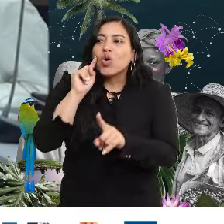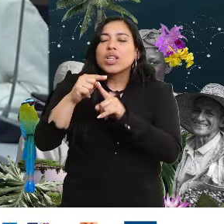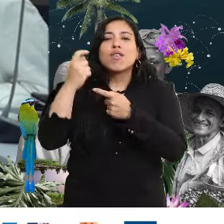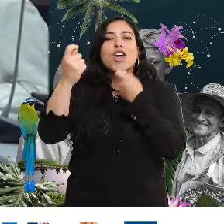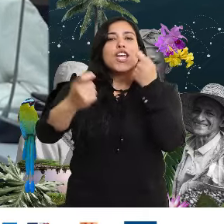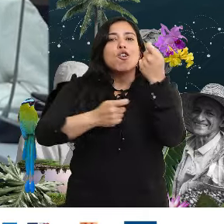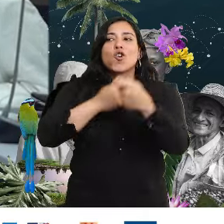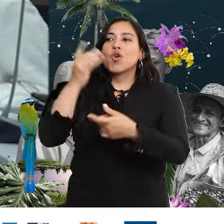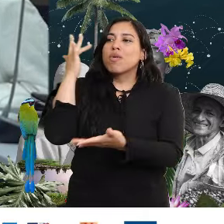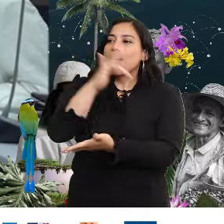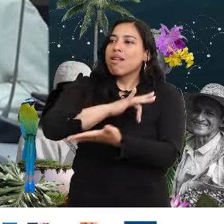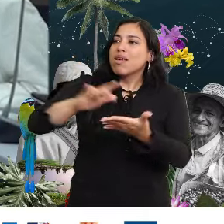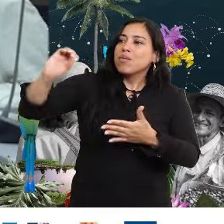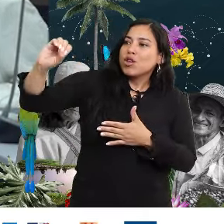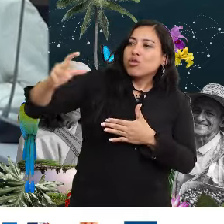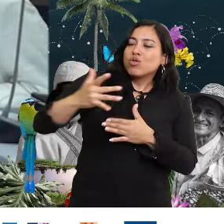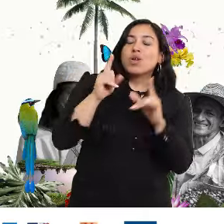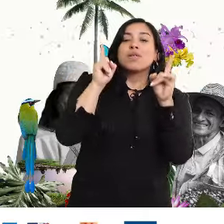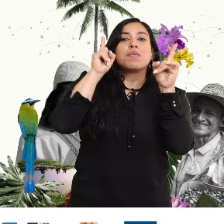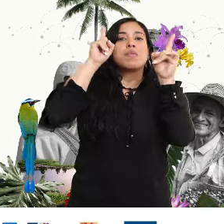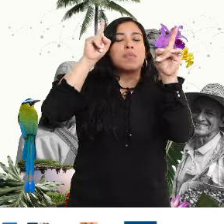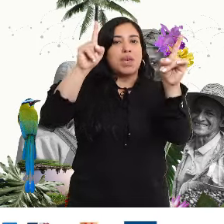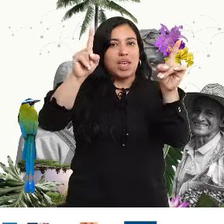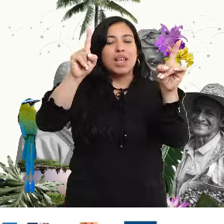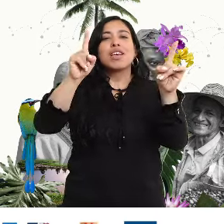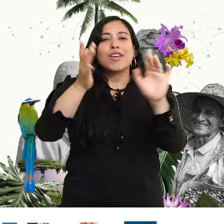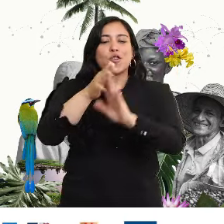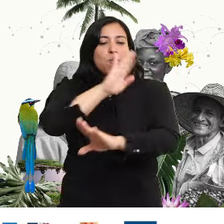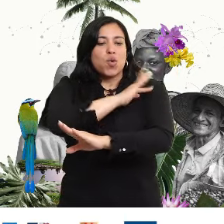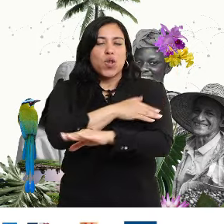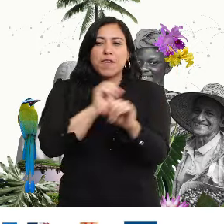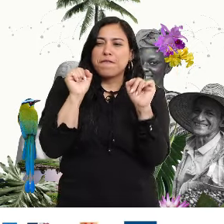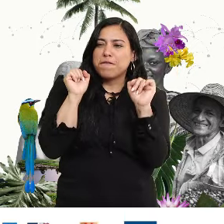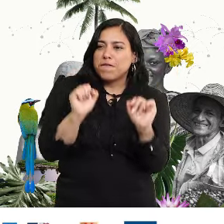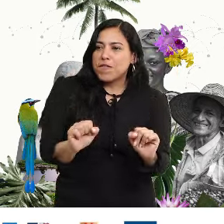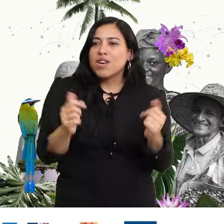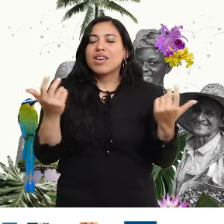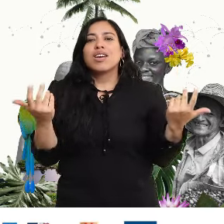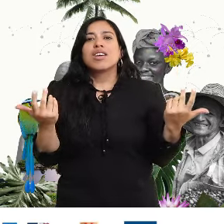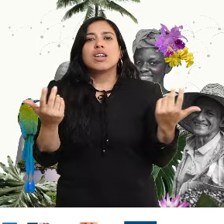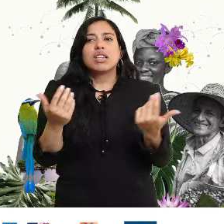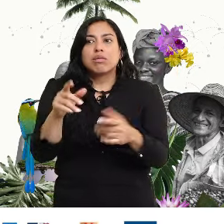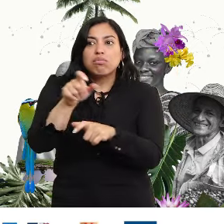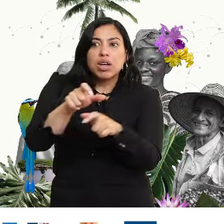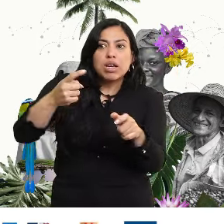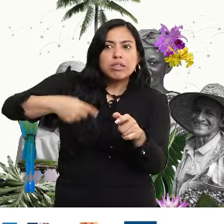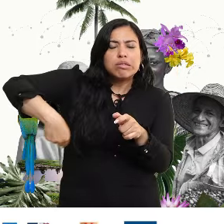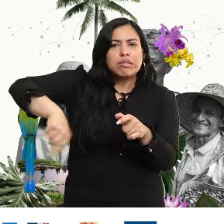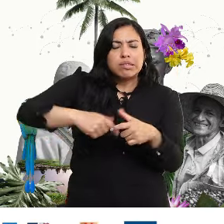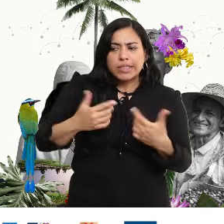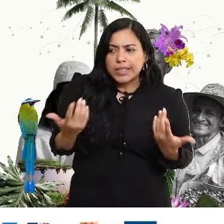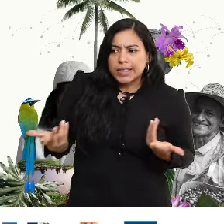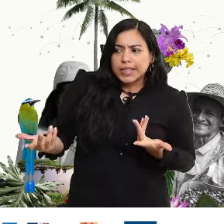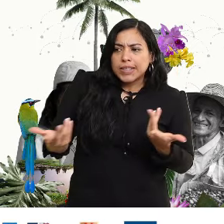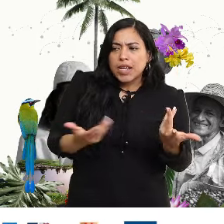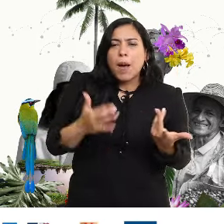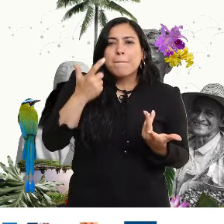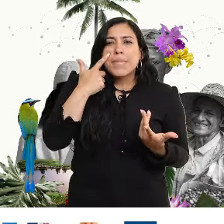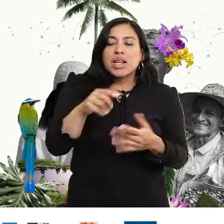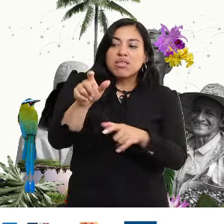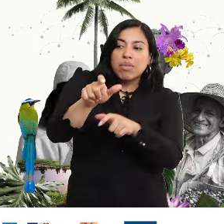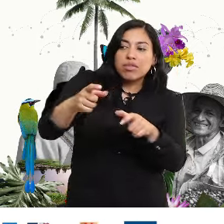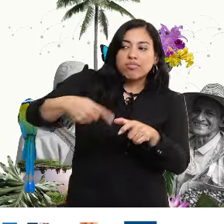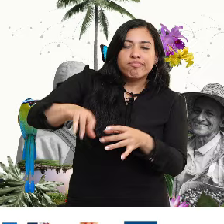verde, pero que mantenga unas estructuras de poder que oprimen y terminan